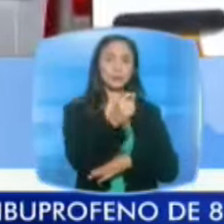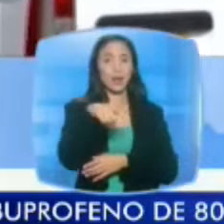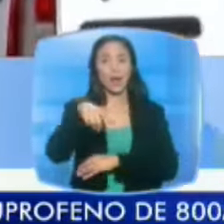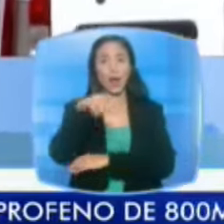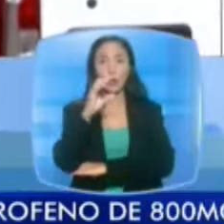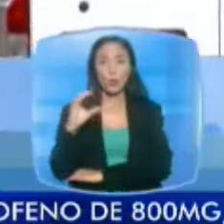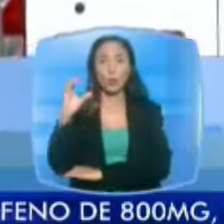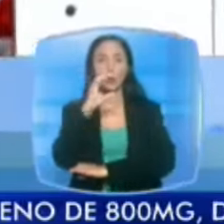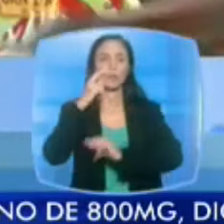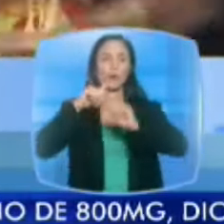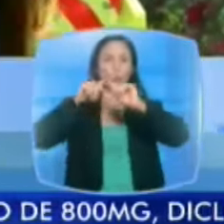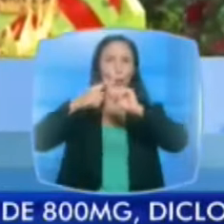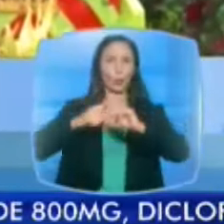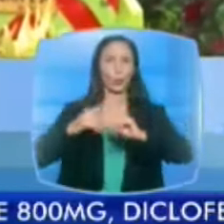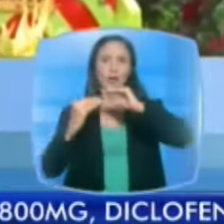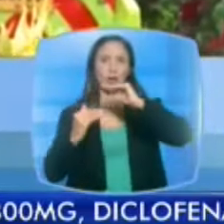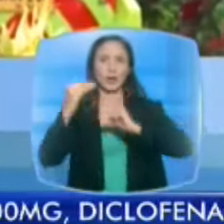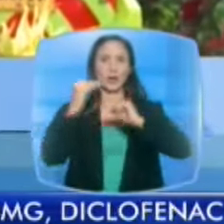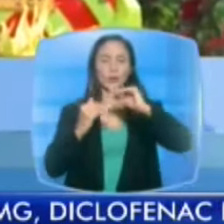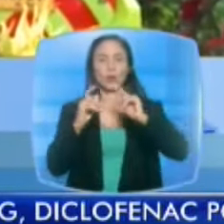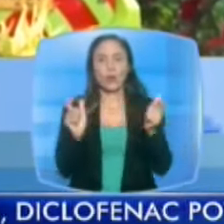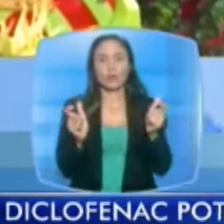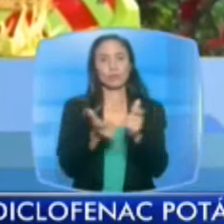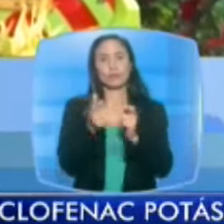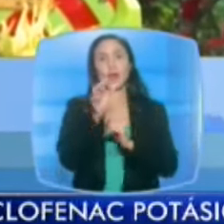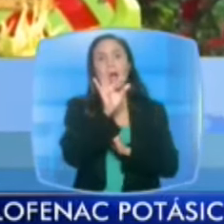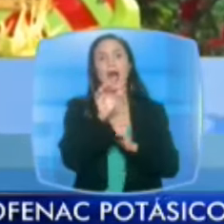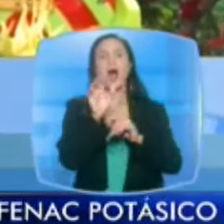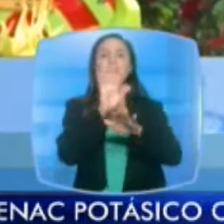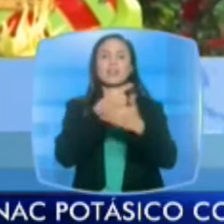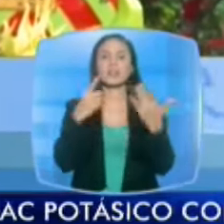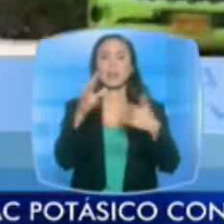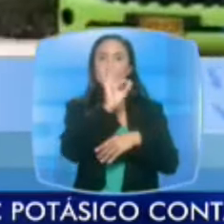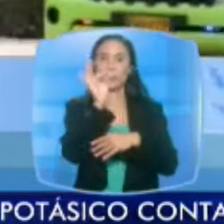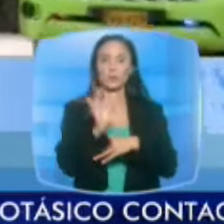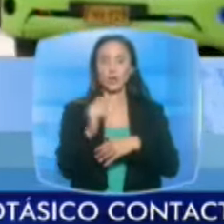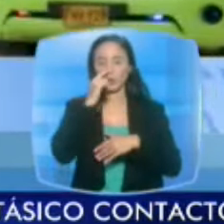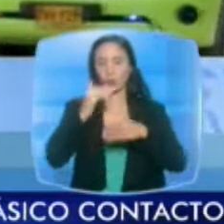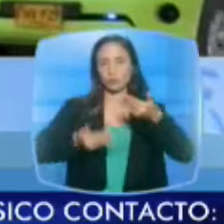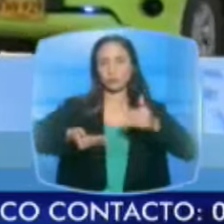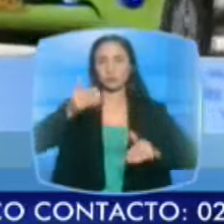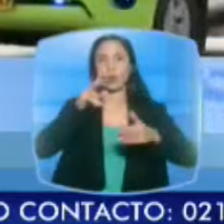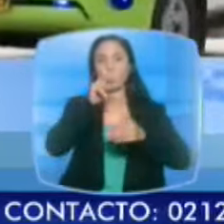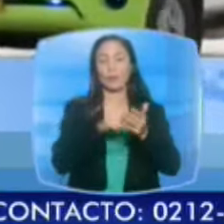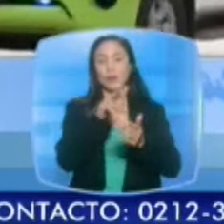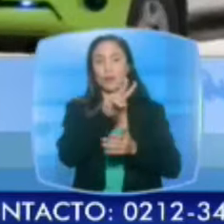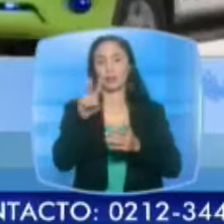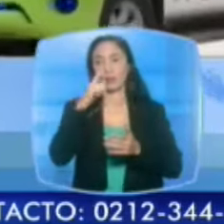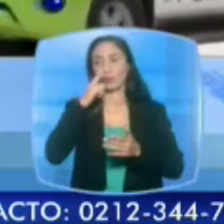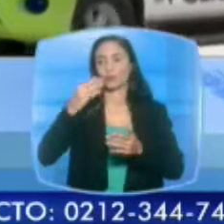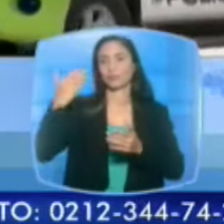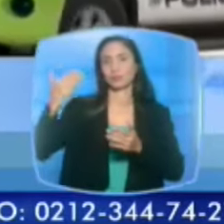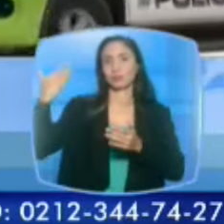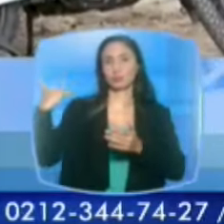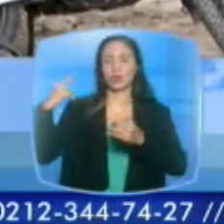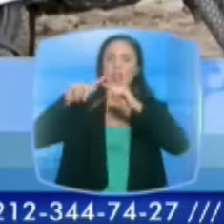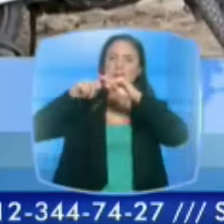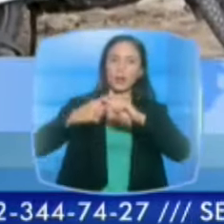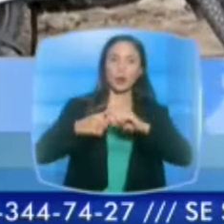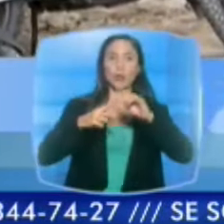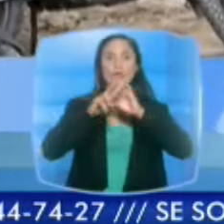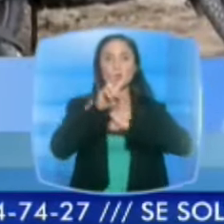indicó que la cifra supone una reducción de 16% en comparación con el balance del 2022, cuando se